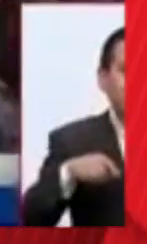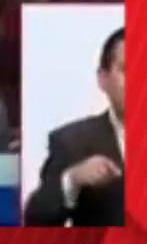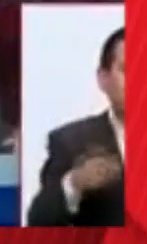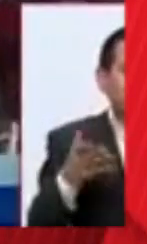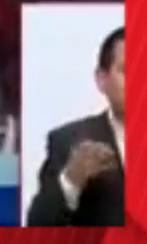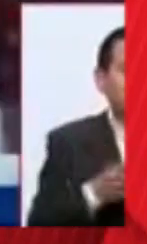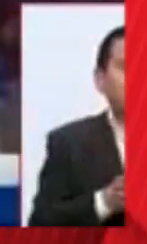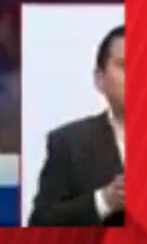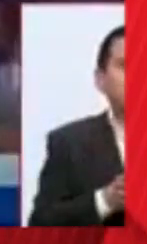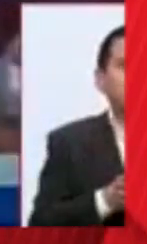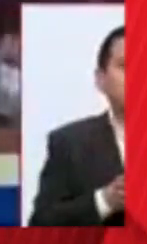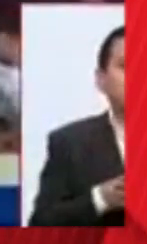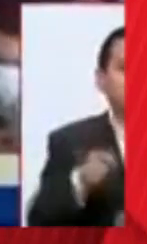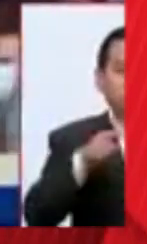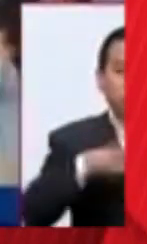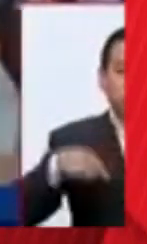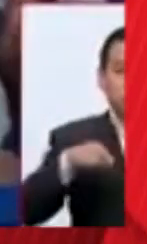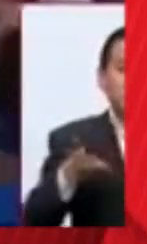y ahí